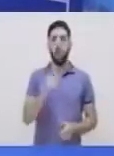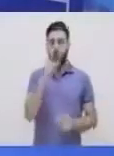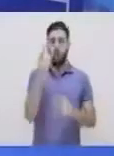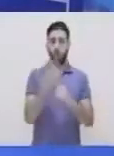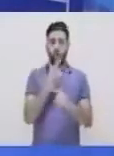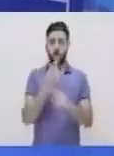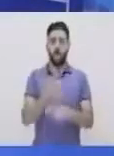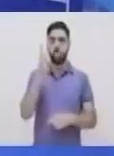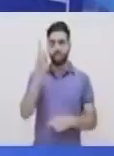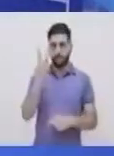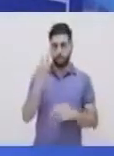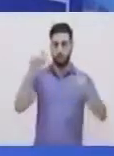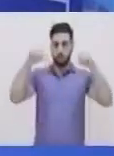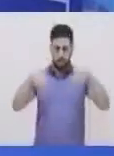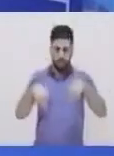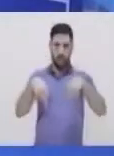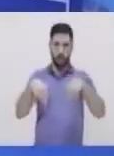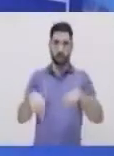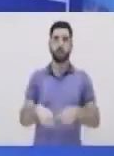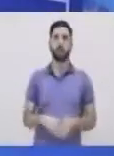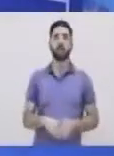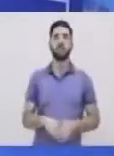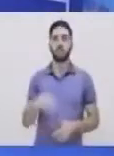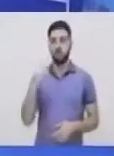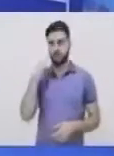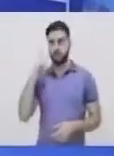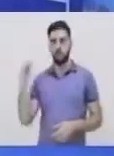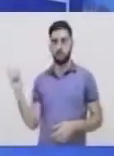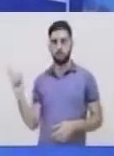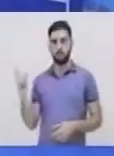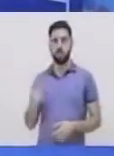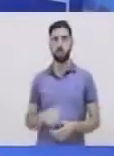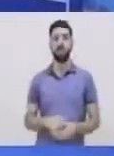primer obstáculo, con la derecha,